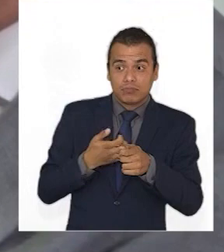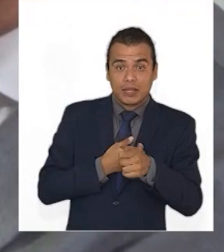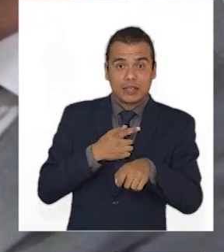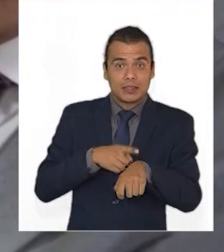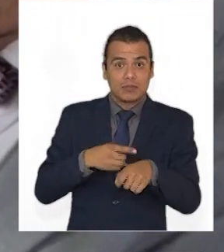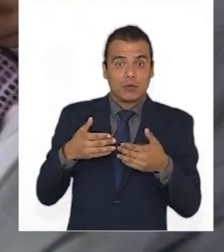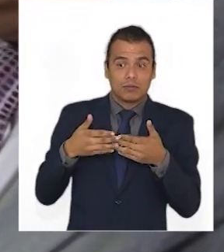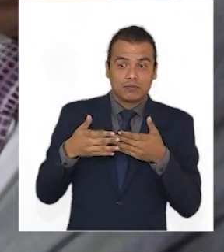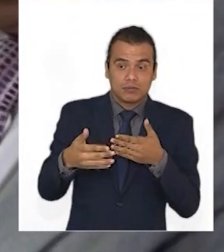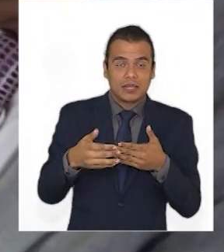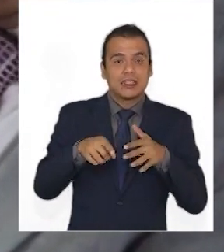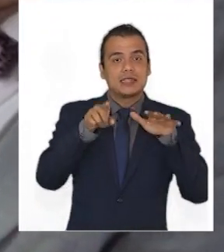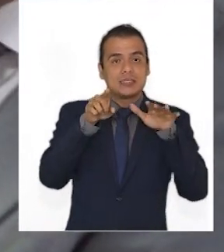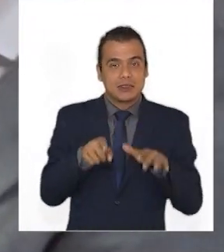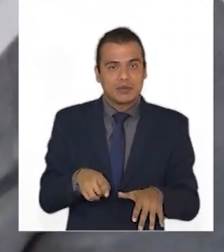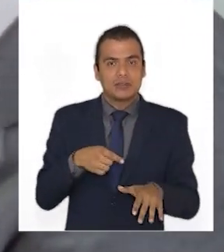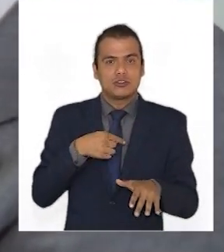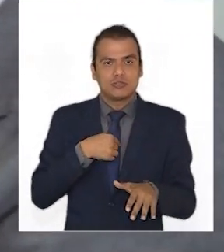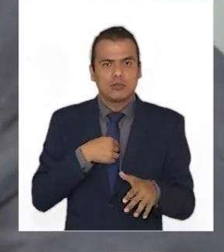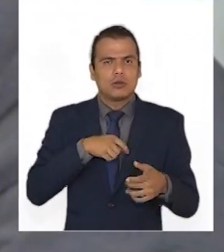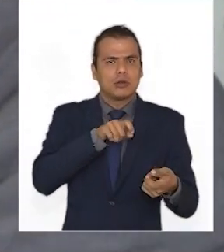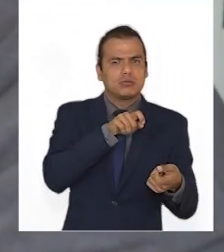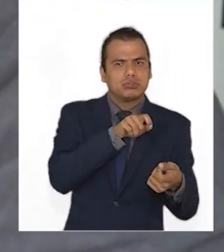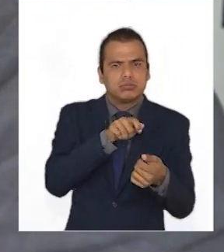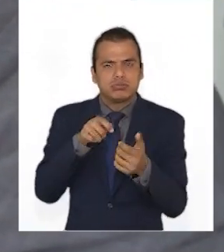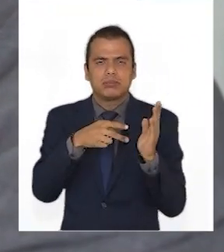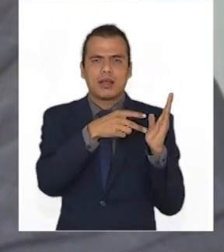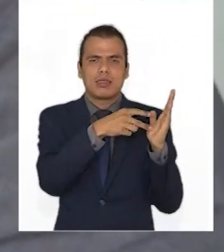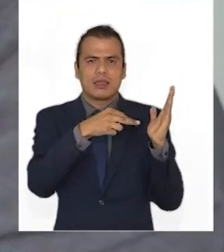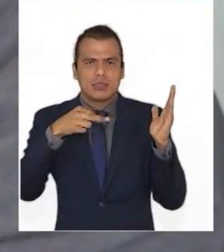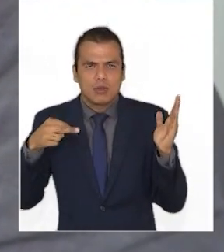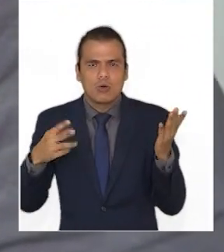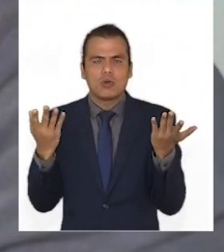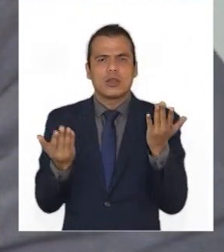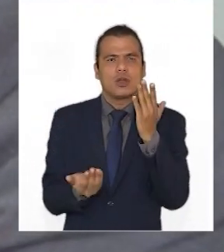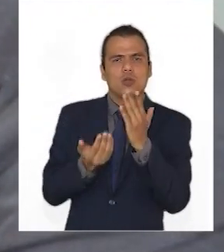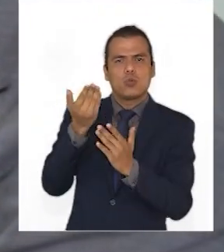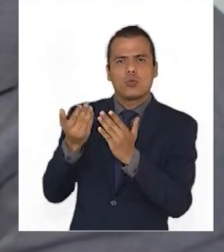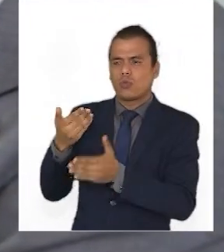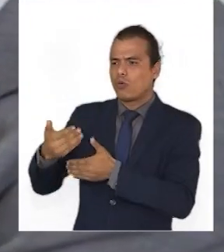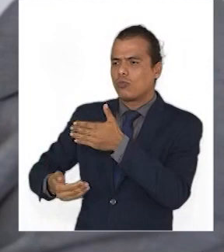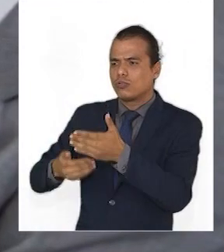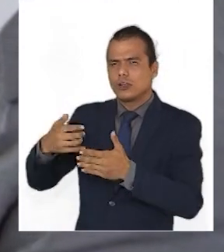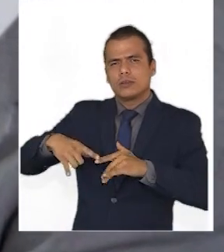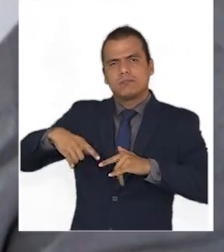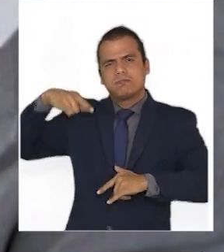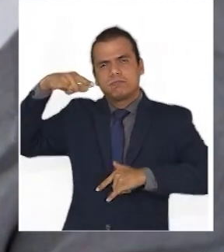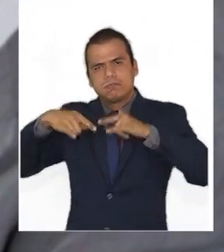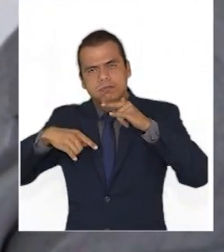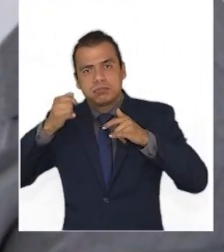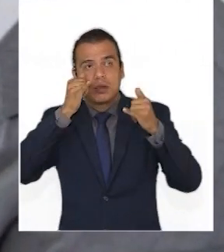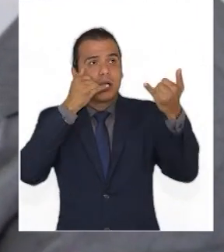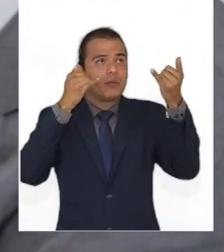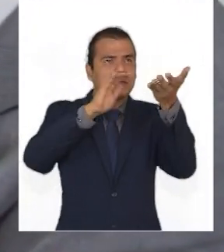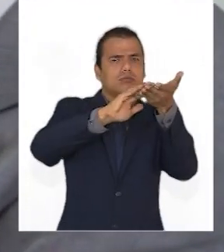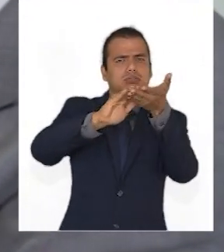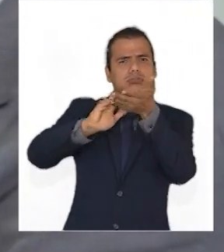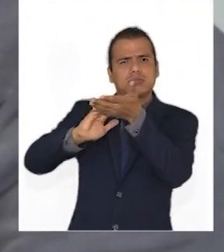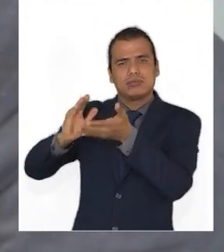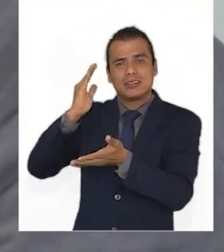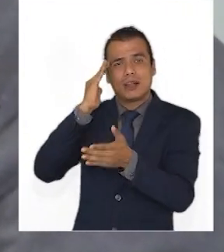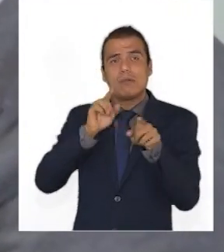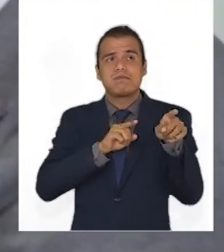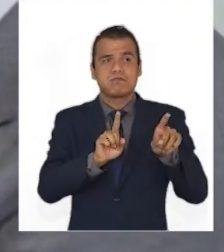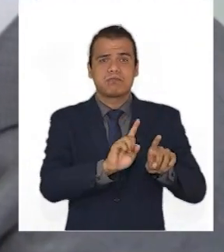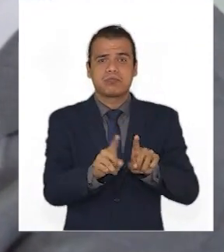6 meses, vamos a hacer las inversiones necesarias en inteligencia, en tecnología como drones, en reparar las cámaras,